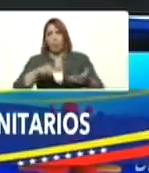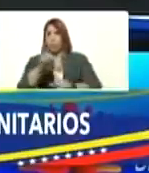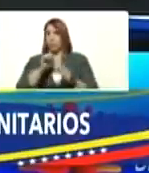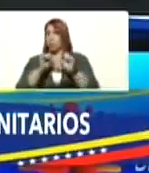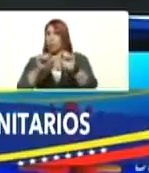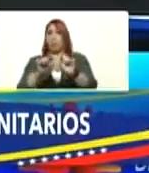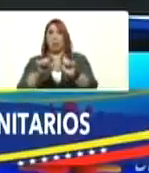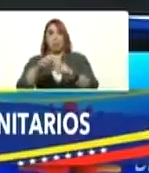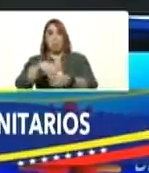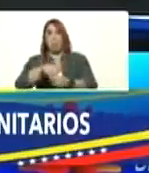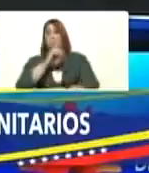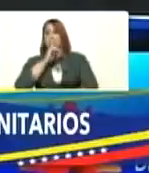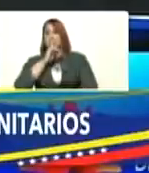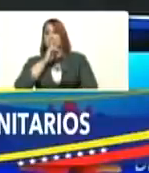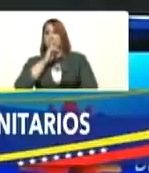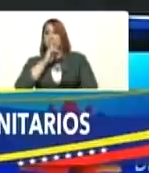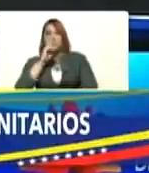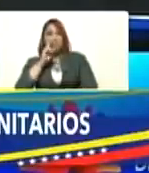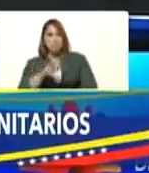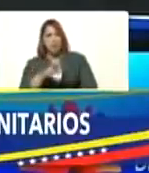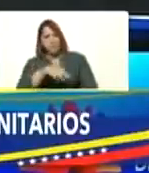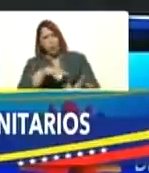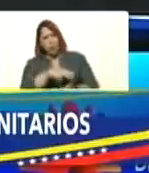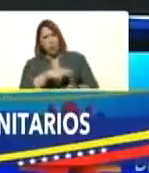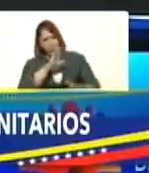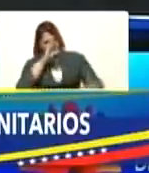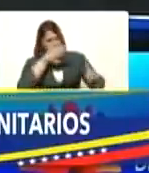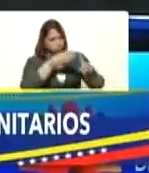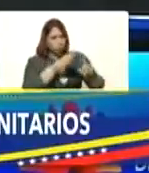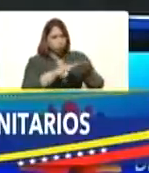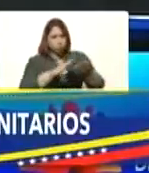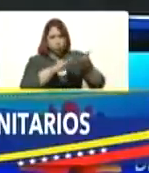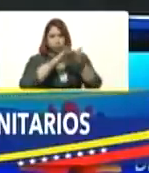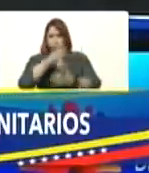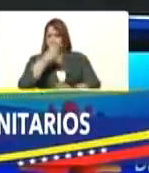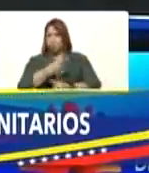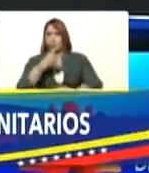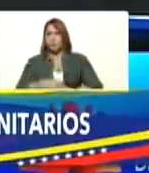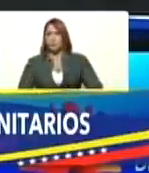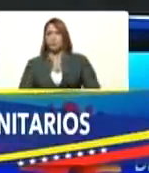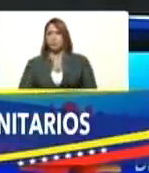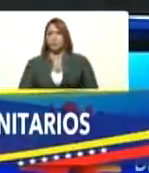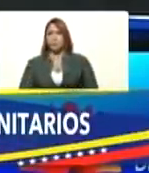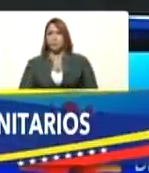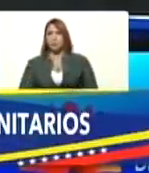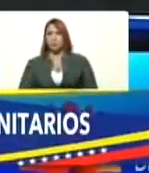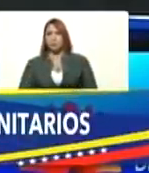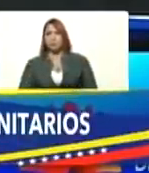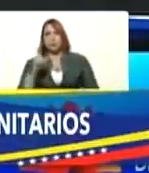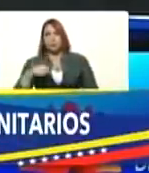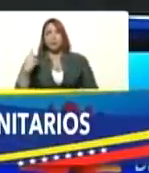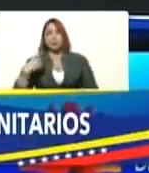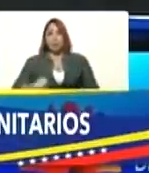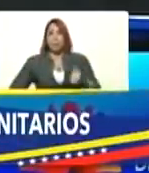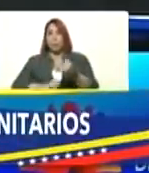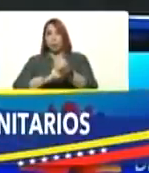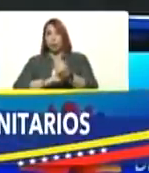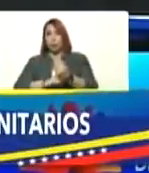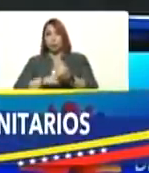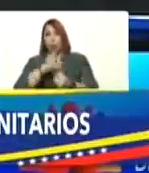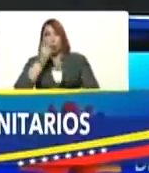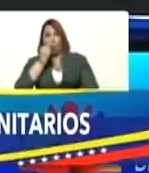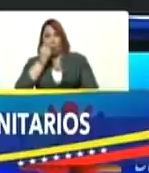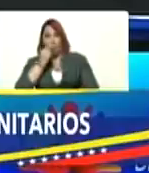queda en el aparato. Ve un problema y le cae encima y lo resuelve. Y además tiene el apoyo de este muchacho,